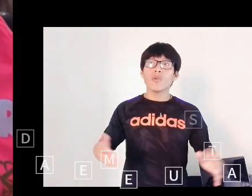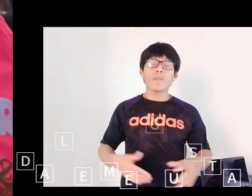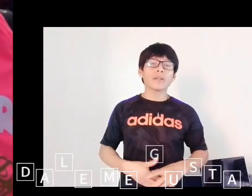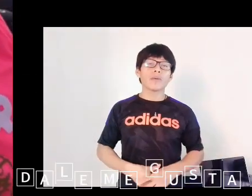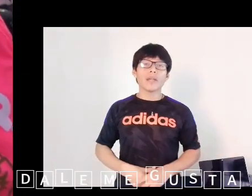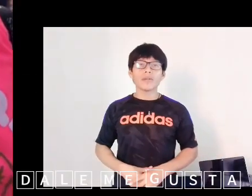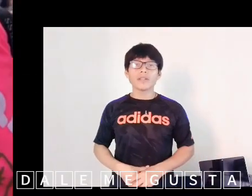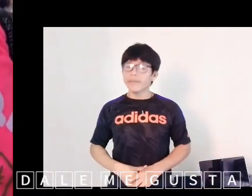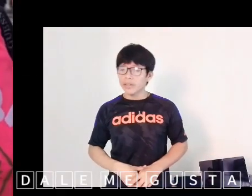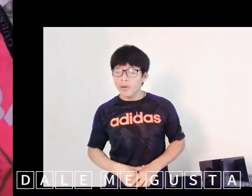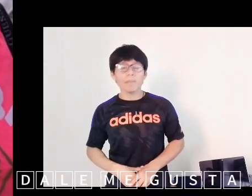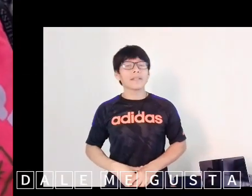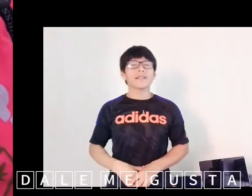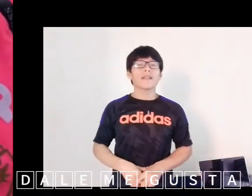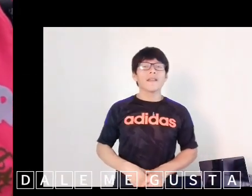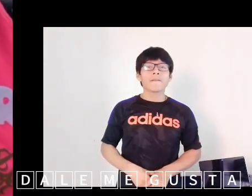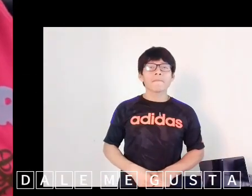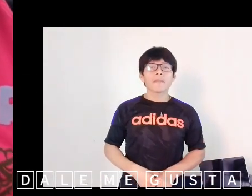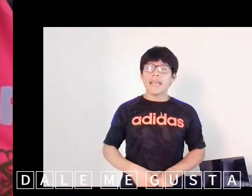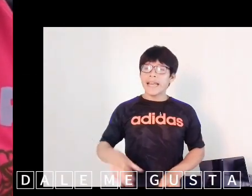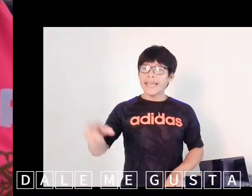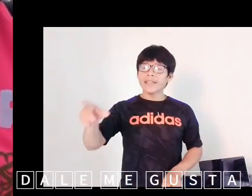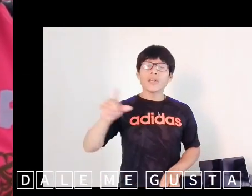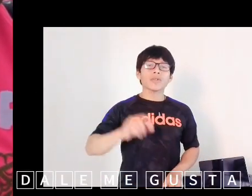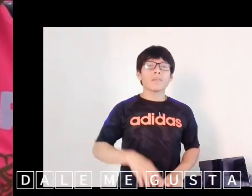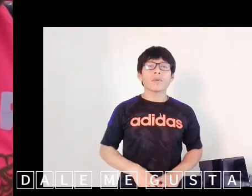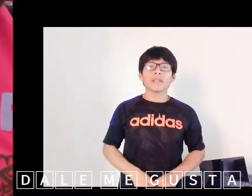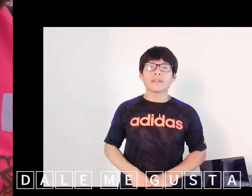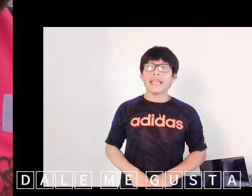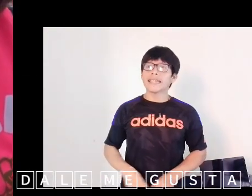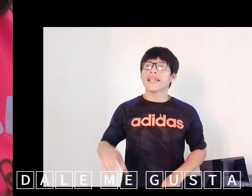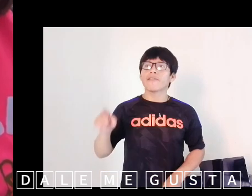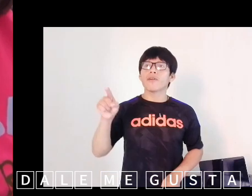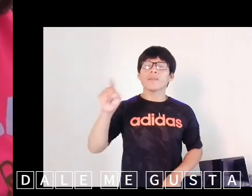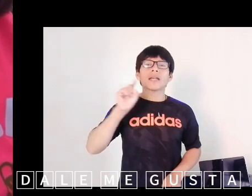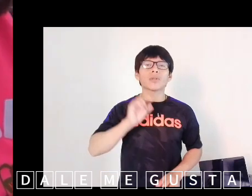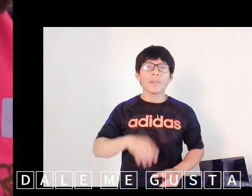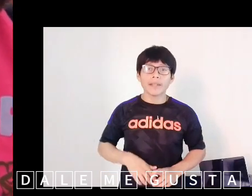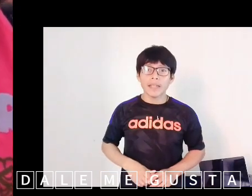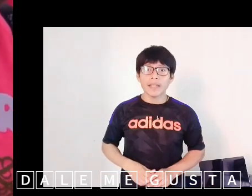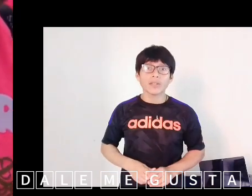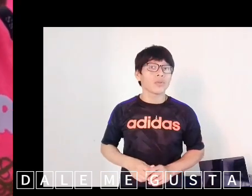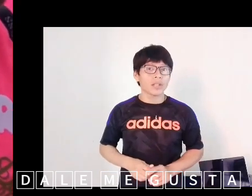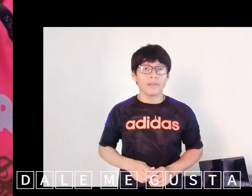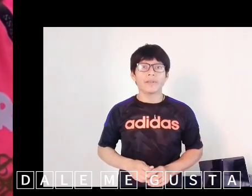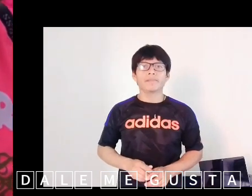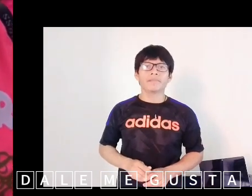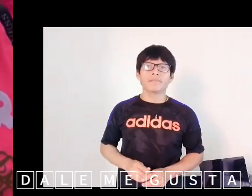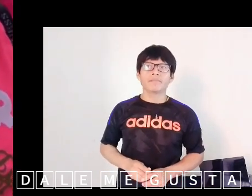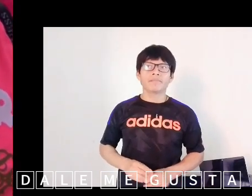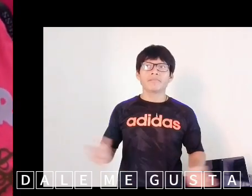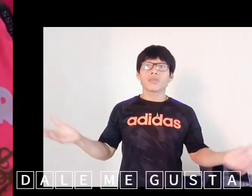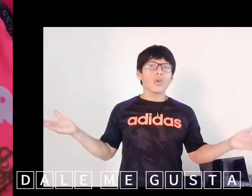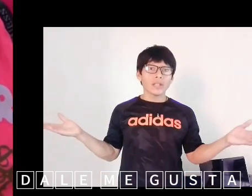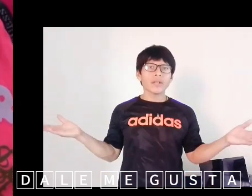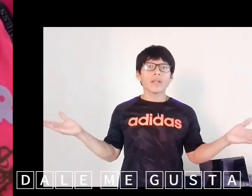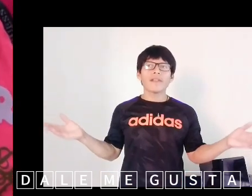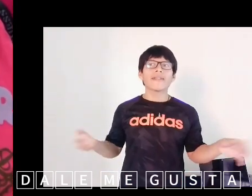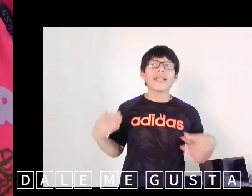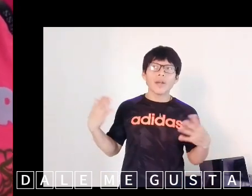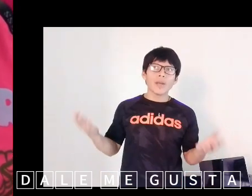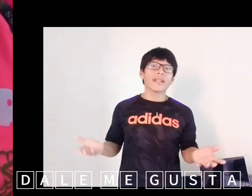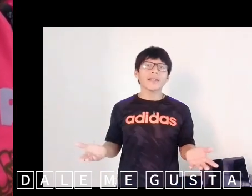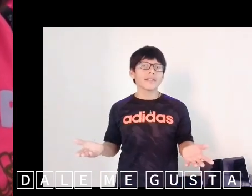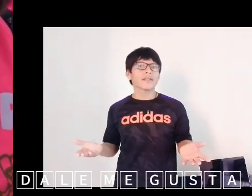ves, López Obrador, ya ves, López. La gente nos apoya. Esa reforma que tú pretendes no sirve. No lo hicieron.